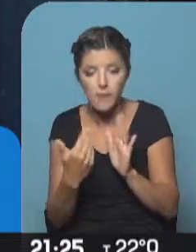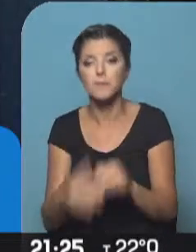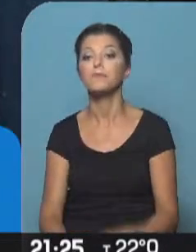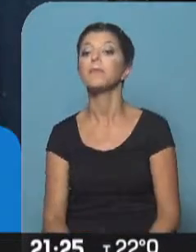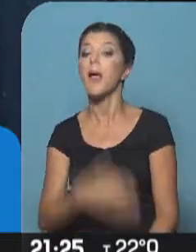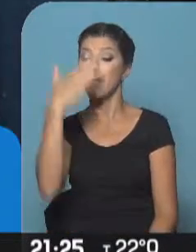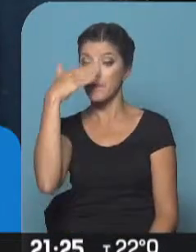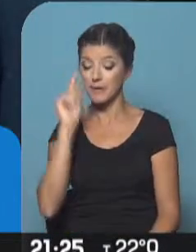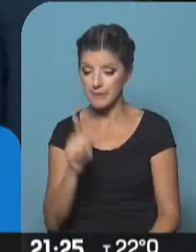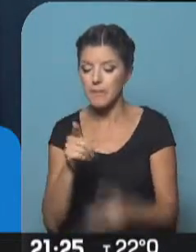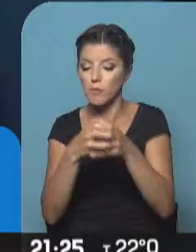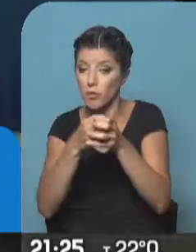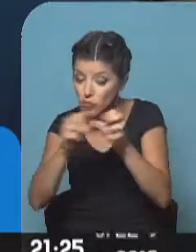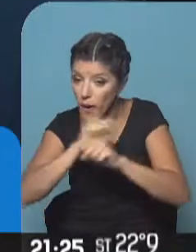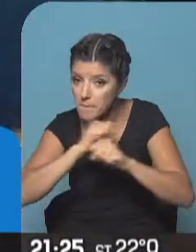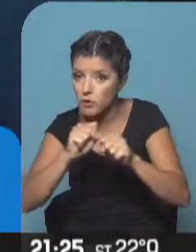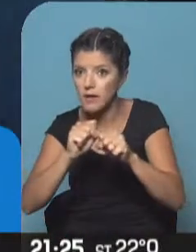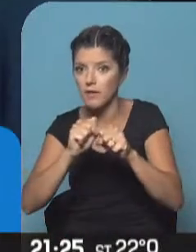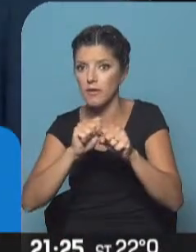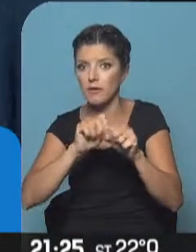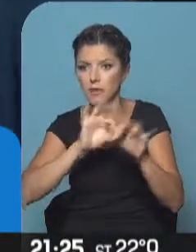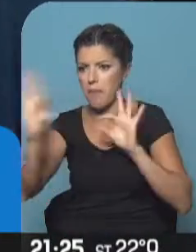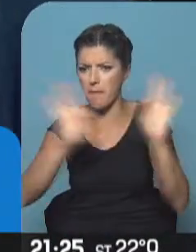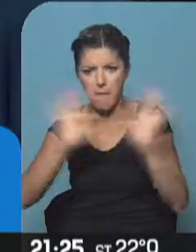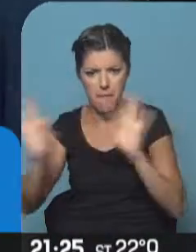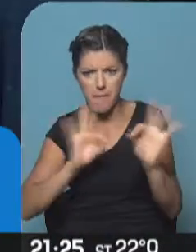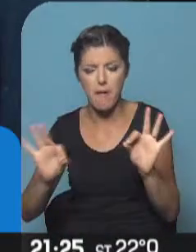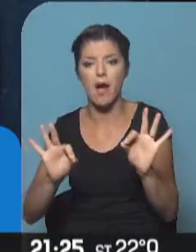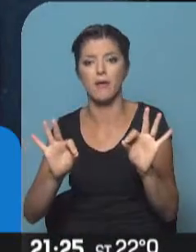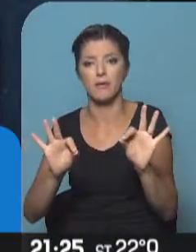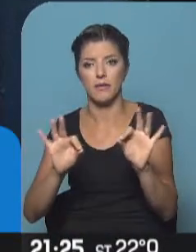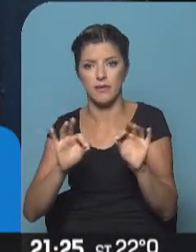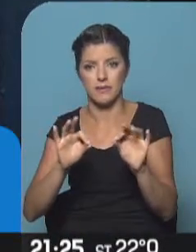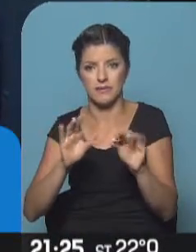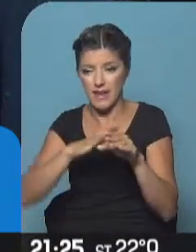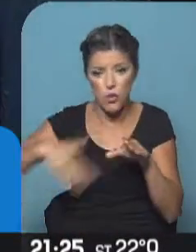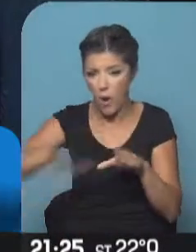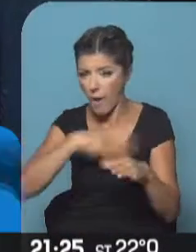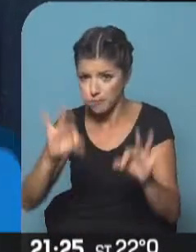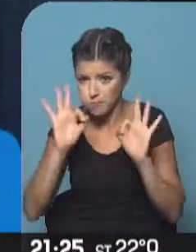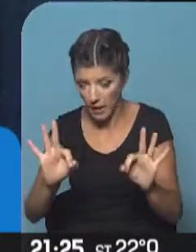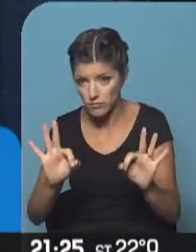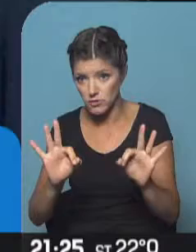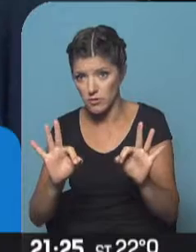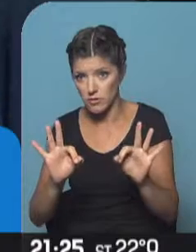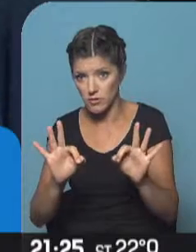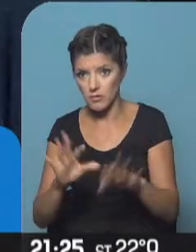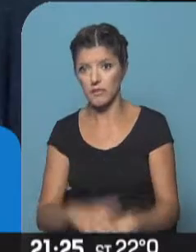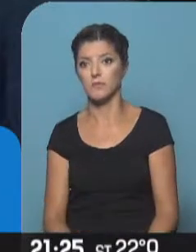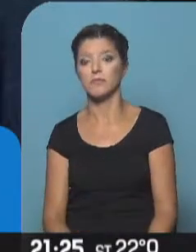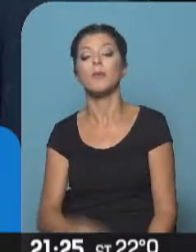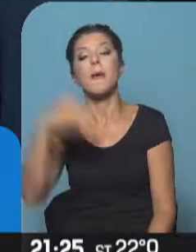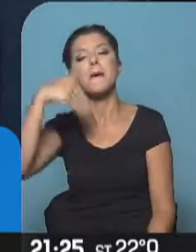y que va a 360 grados o sea que realmente la gente va a recibir mucha metralla